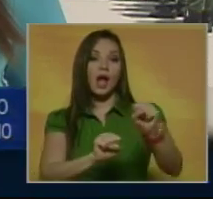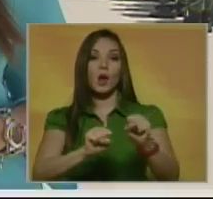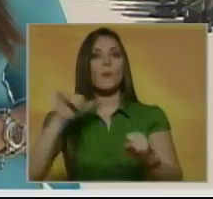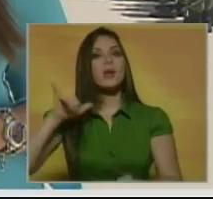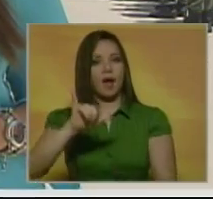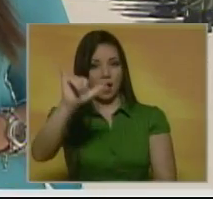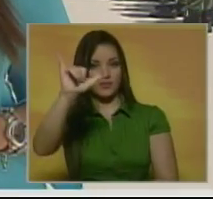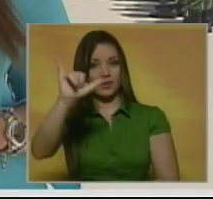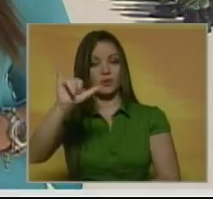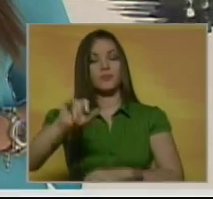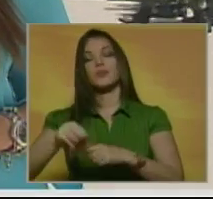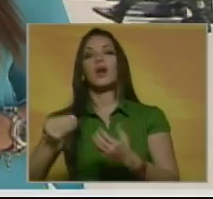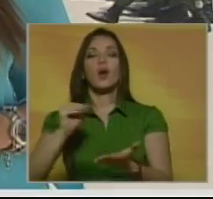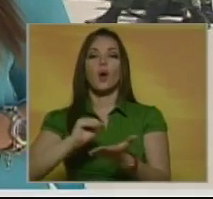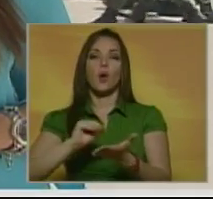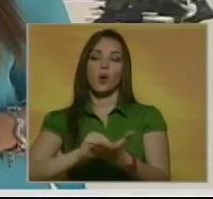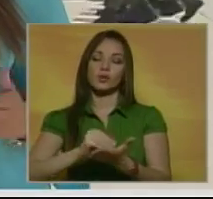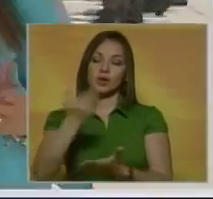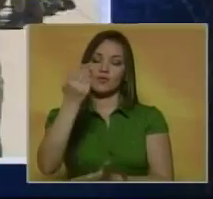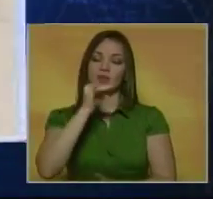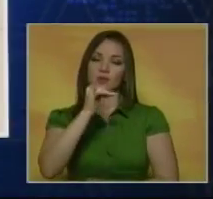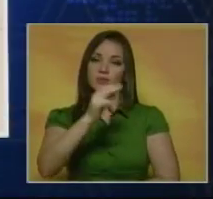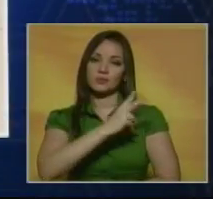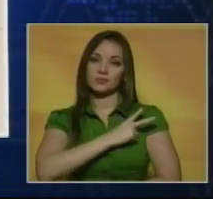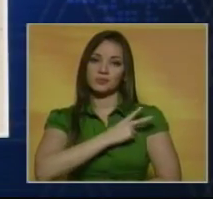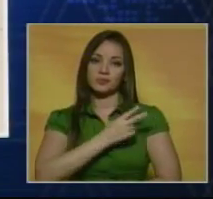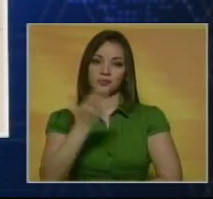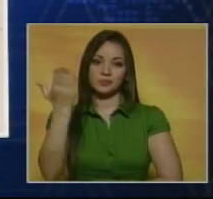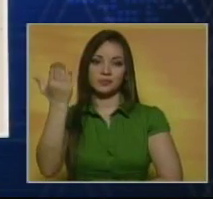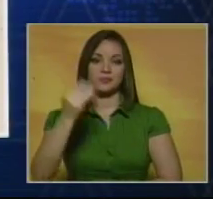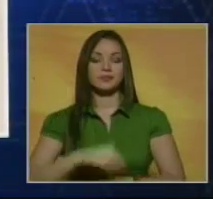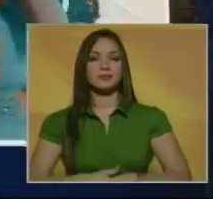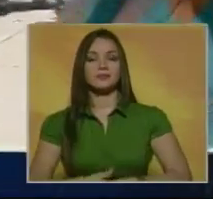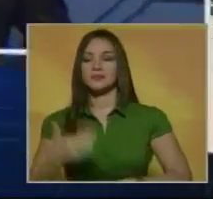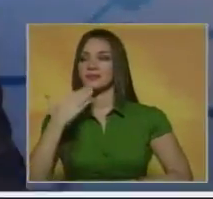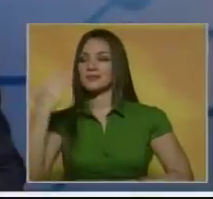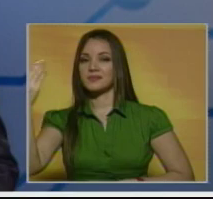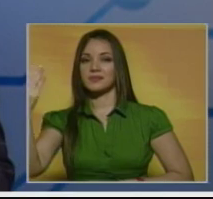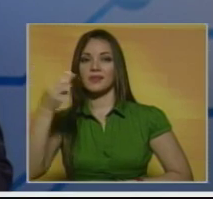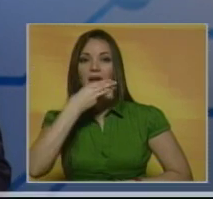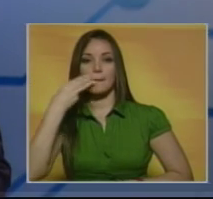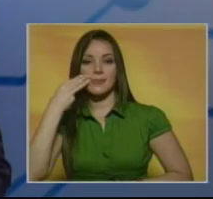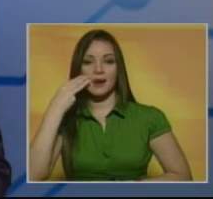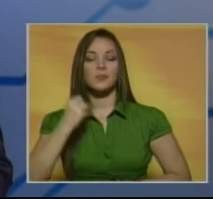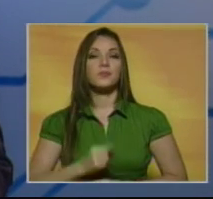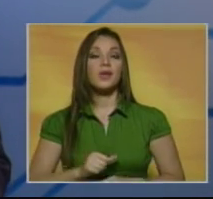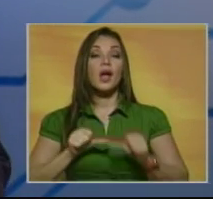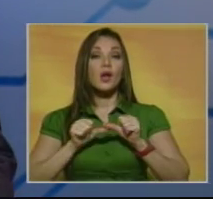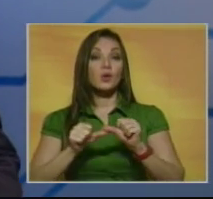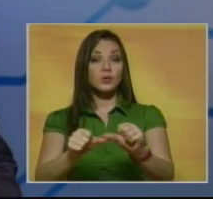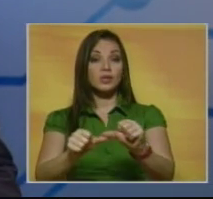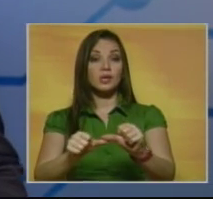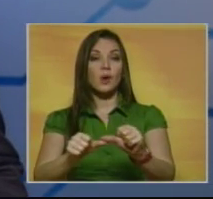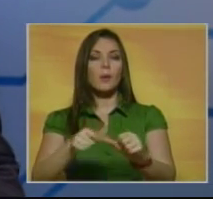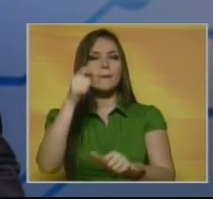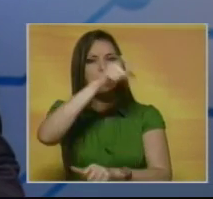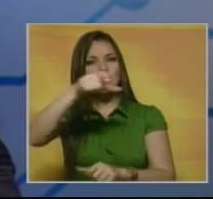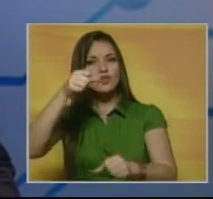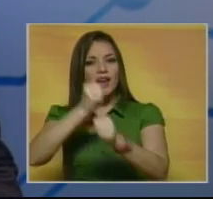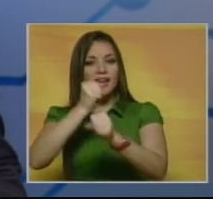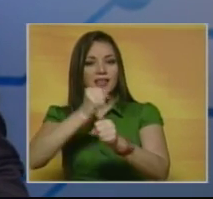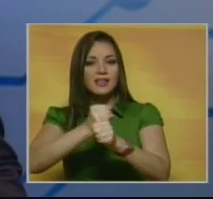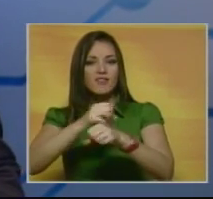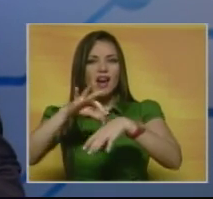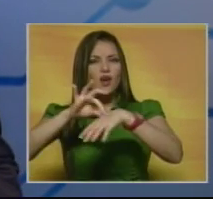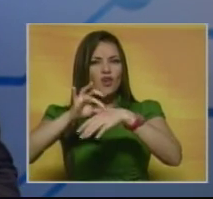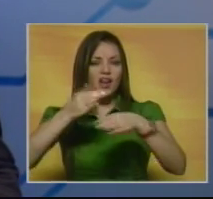Con esta información retornen con más de la emisión meridiana de su noticiero Venevisión. Muchísimas gracias, Milagro. Continuamos. Carniceros de Nueva